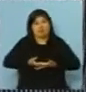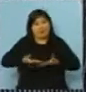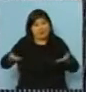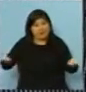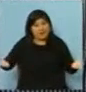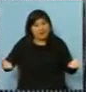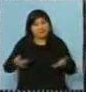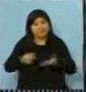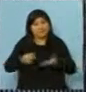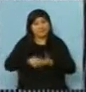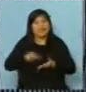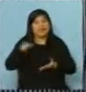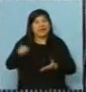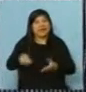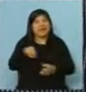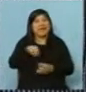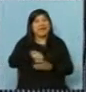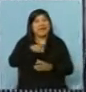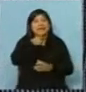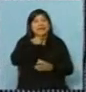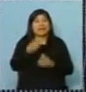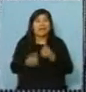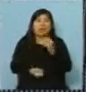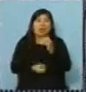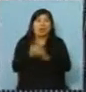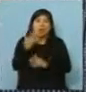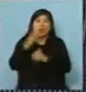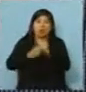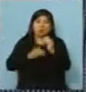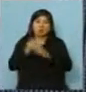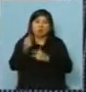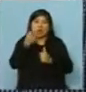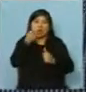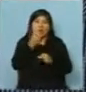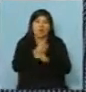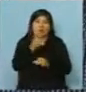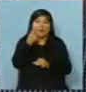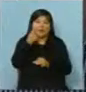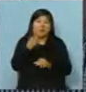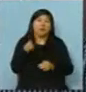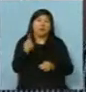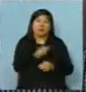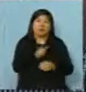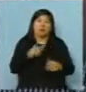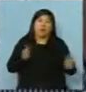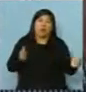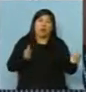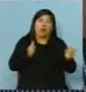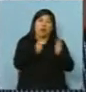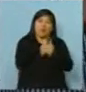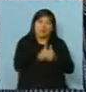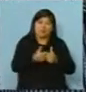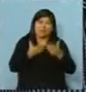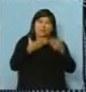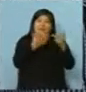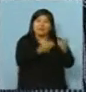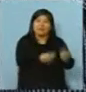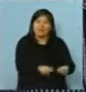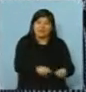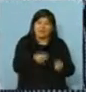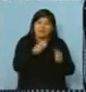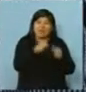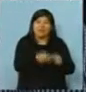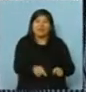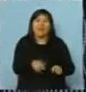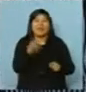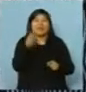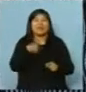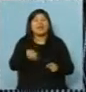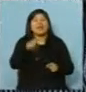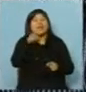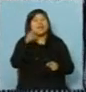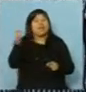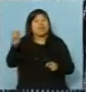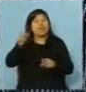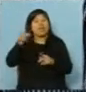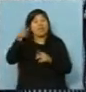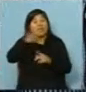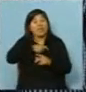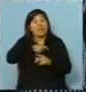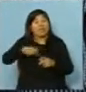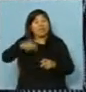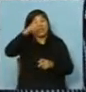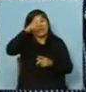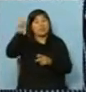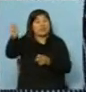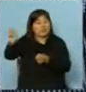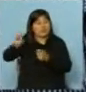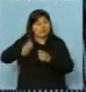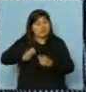eso lo único que hicimos es acompañar y empujar y sacar créditos del gobierno nacional para que eso funcione. El tema del